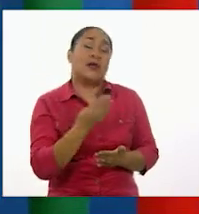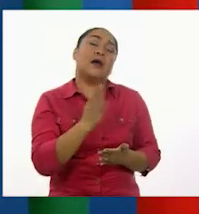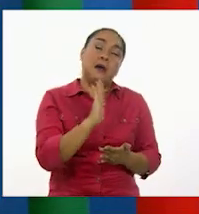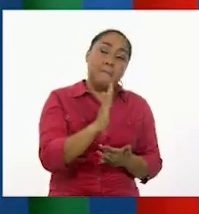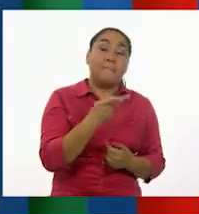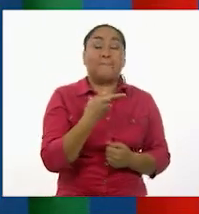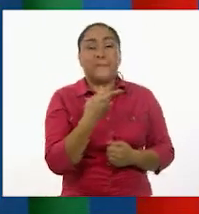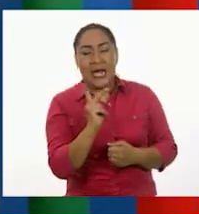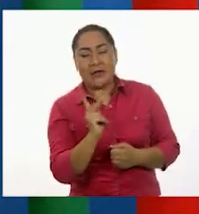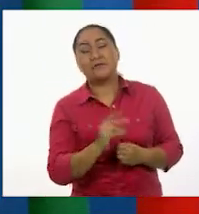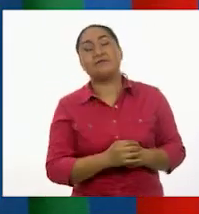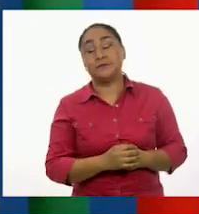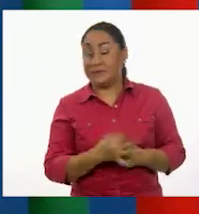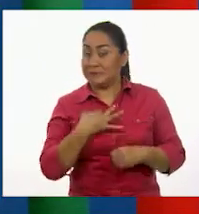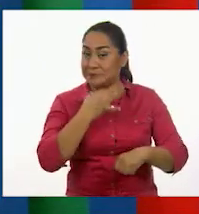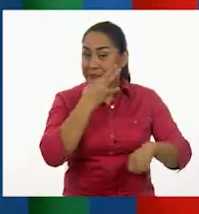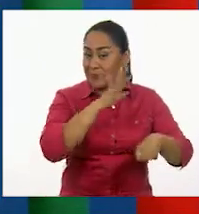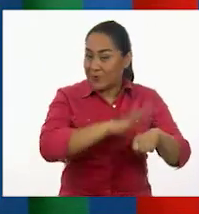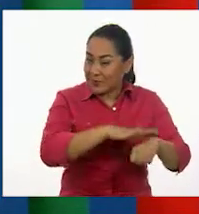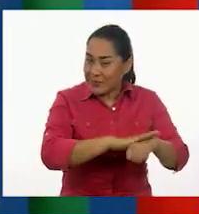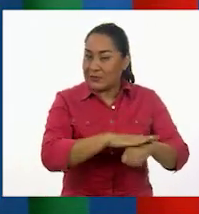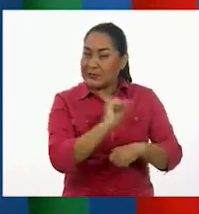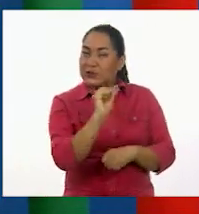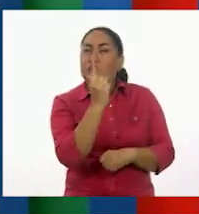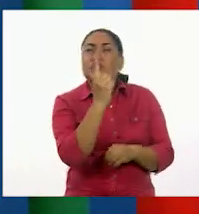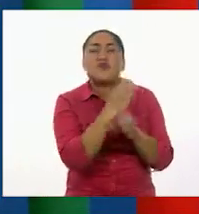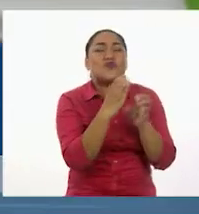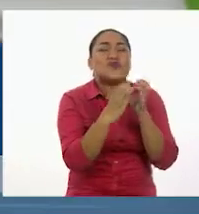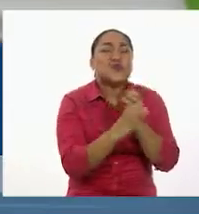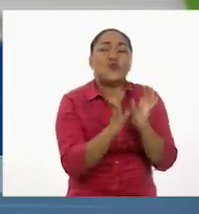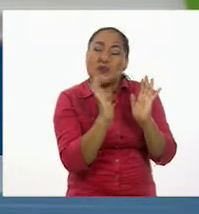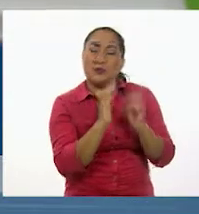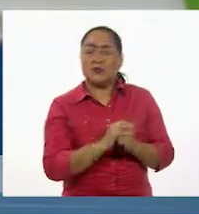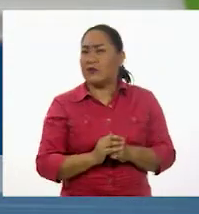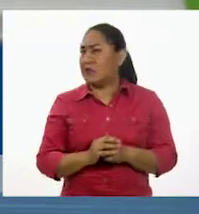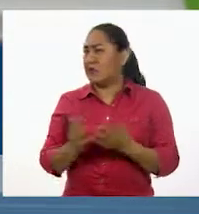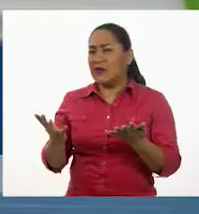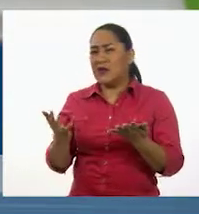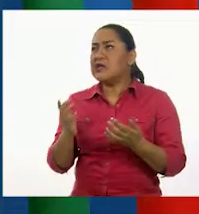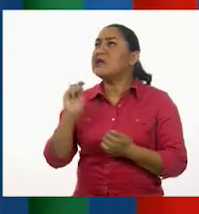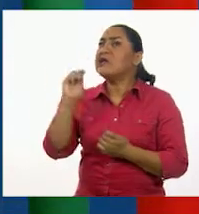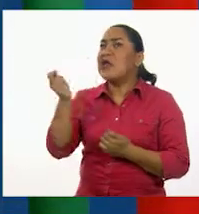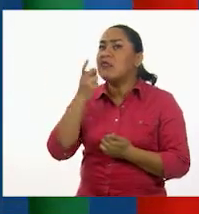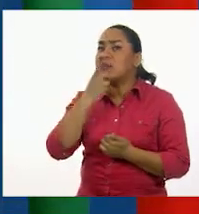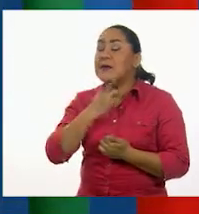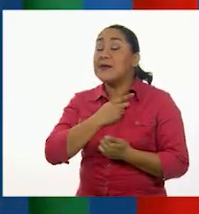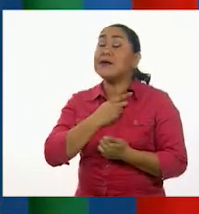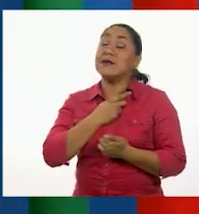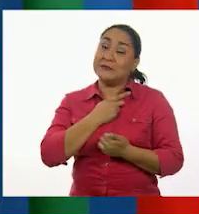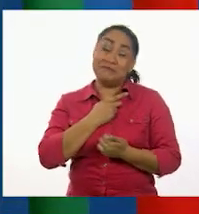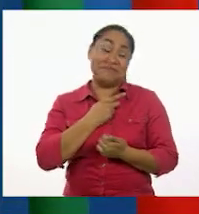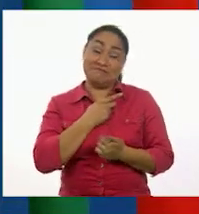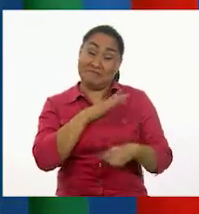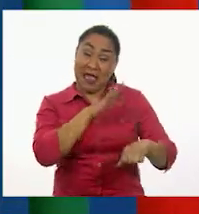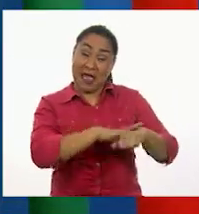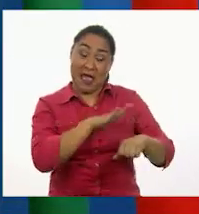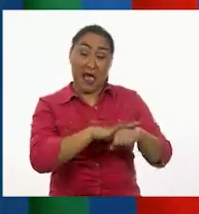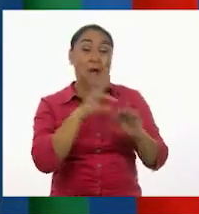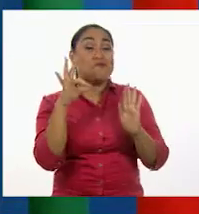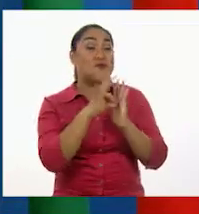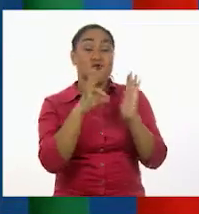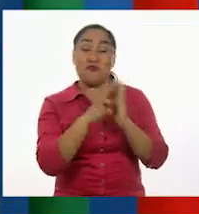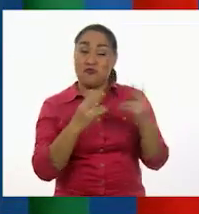que tengo que recordarte una pequeña cosita nada más. ¿Qué cosa? Pues que vamos empatados en